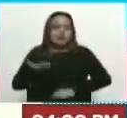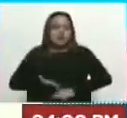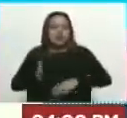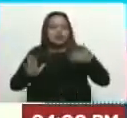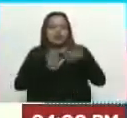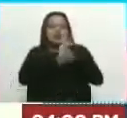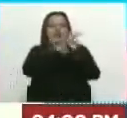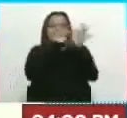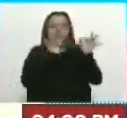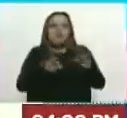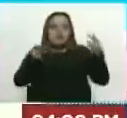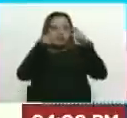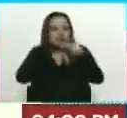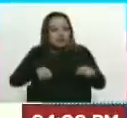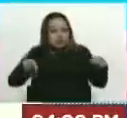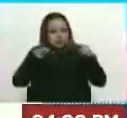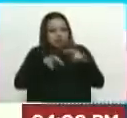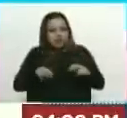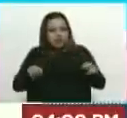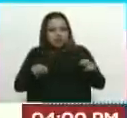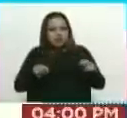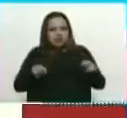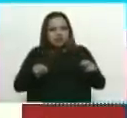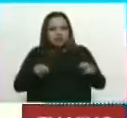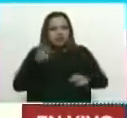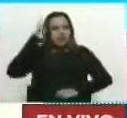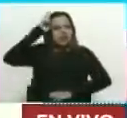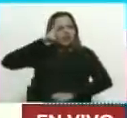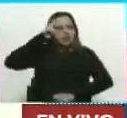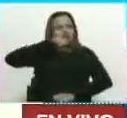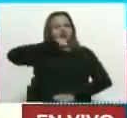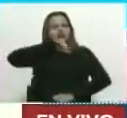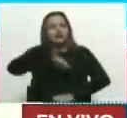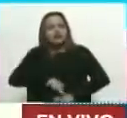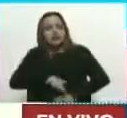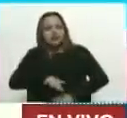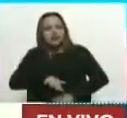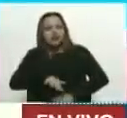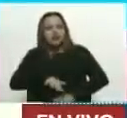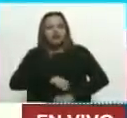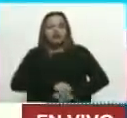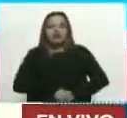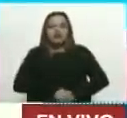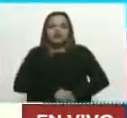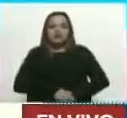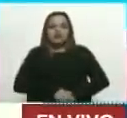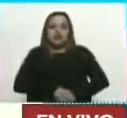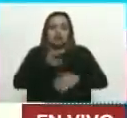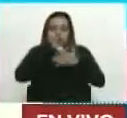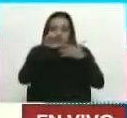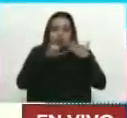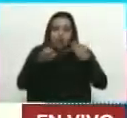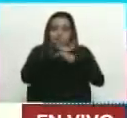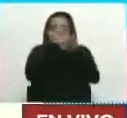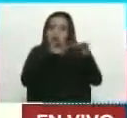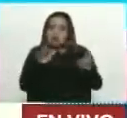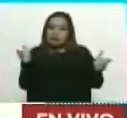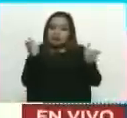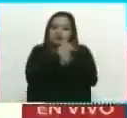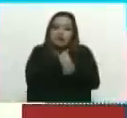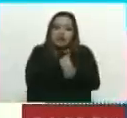método de investigación y análisis histórico lógico como vehículo para descubrir las